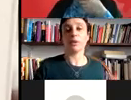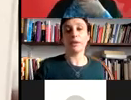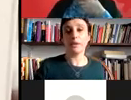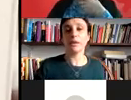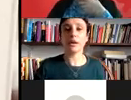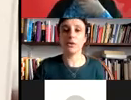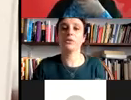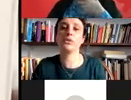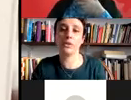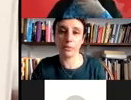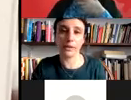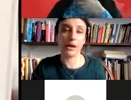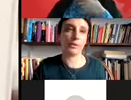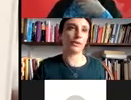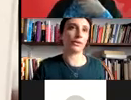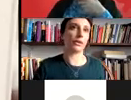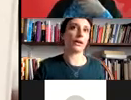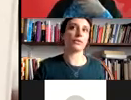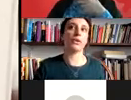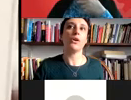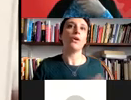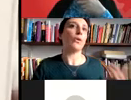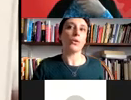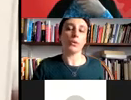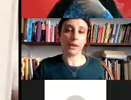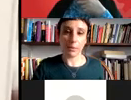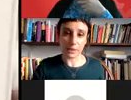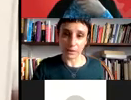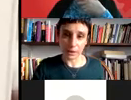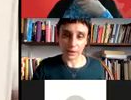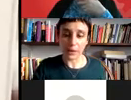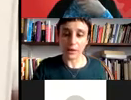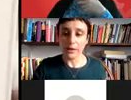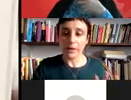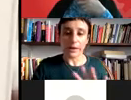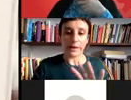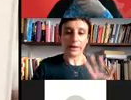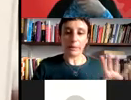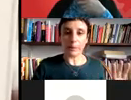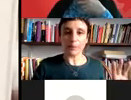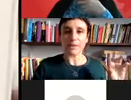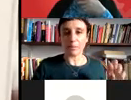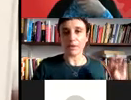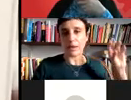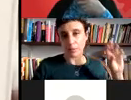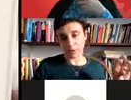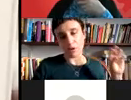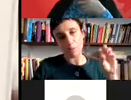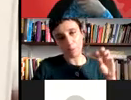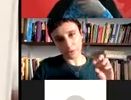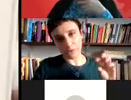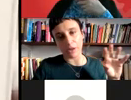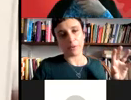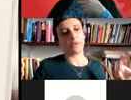no, es una niña con síndrome de Down en todo caso, o con una discapacidad intelectual. Siempre